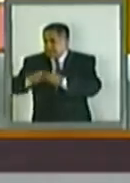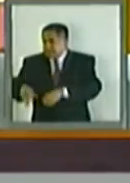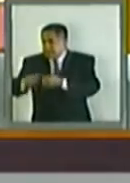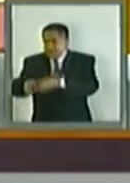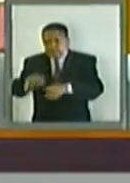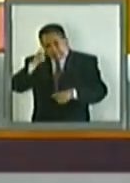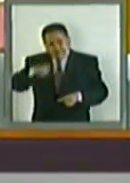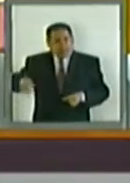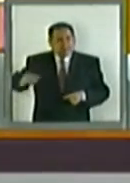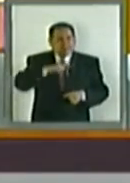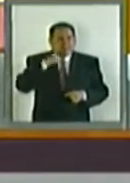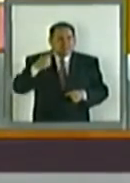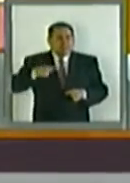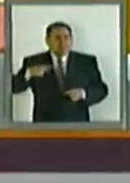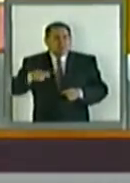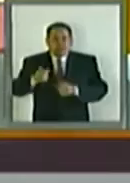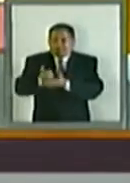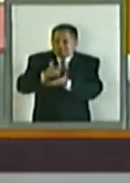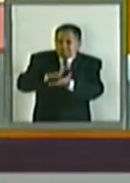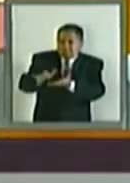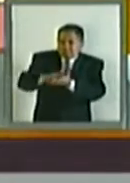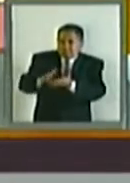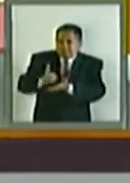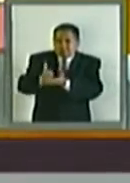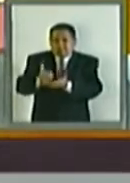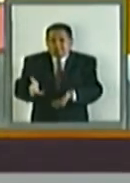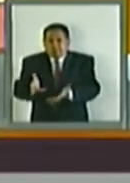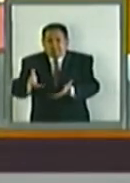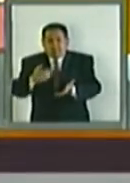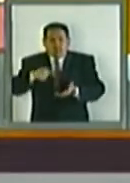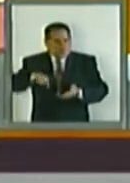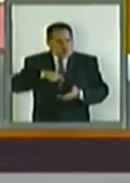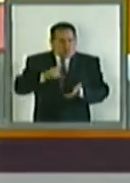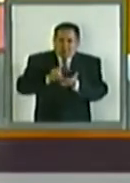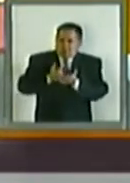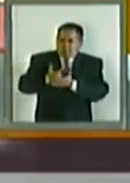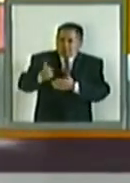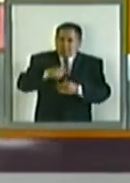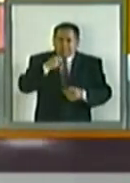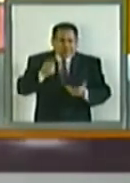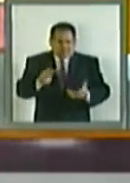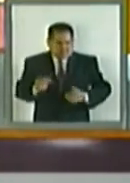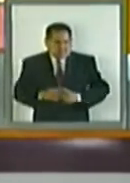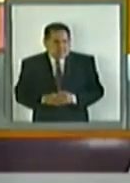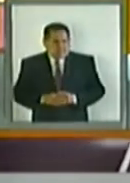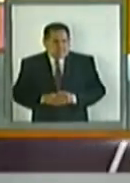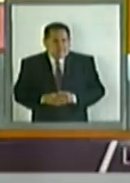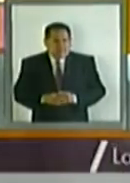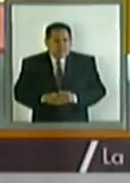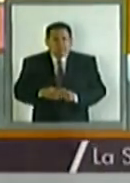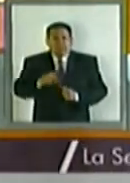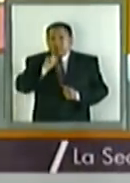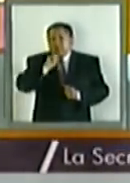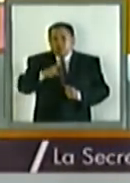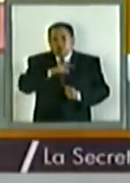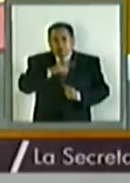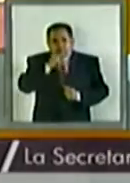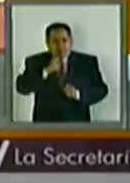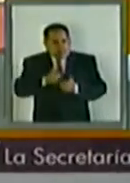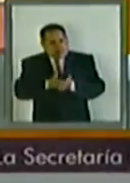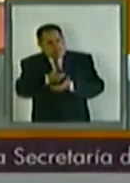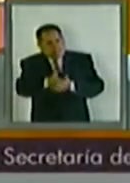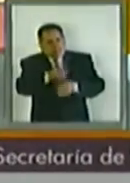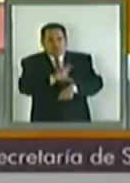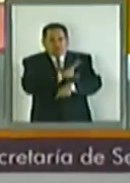a absolutamente todas las personas que pagamos impuestos. Tampoco es posible reactivar una política de subsidios